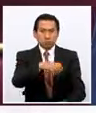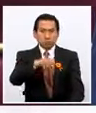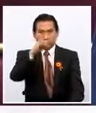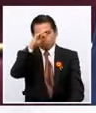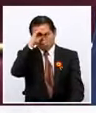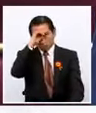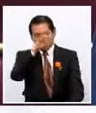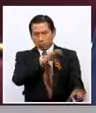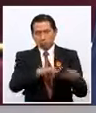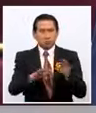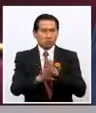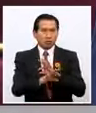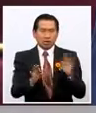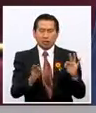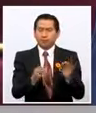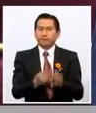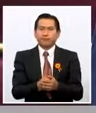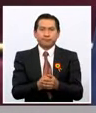hacerlo